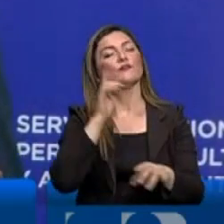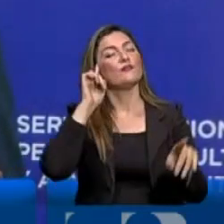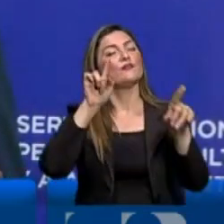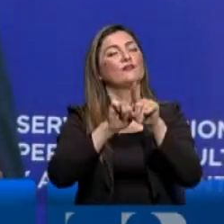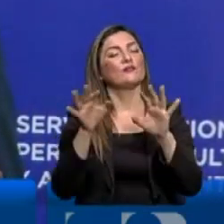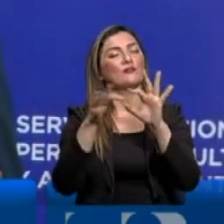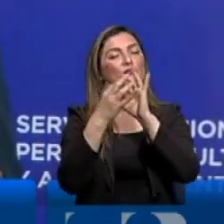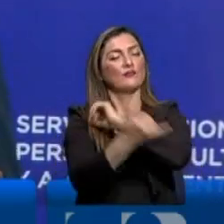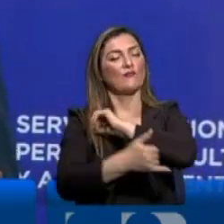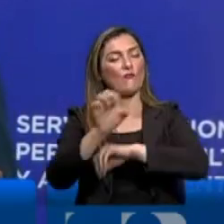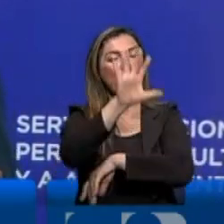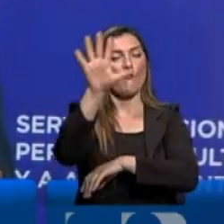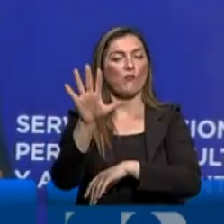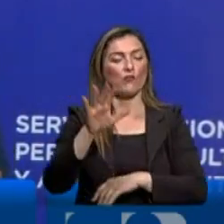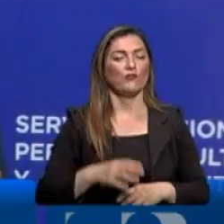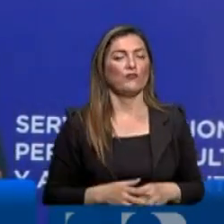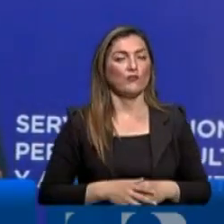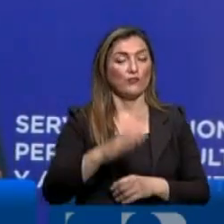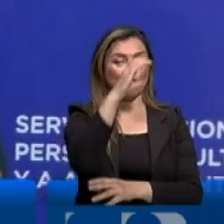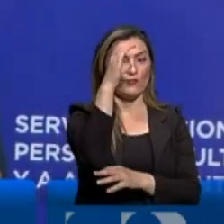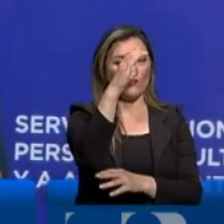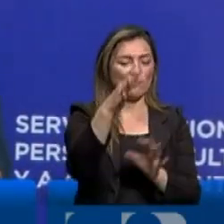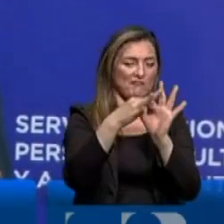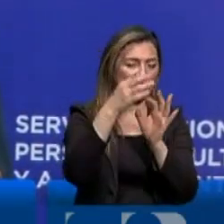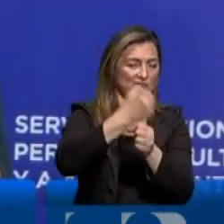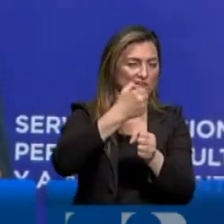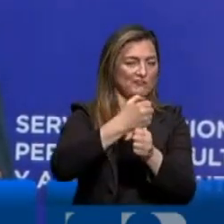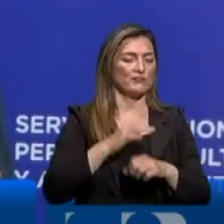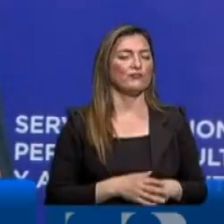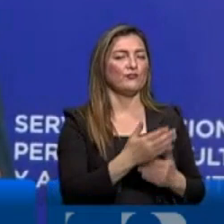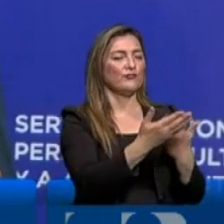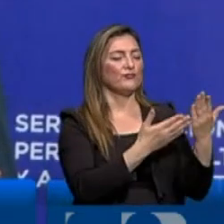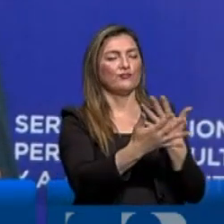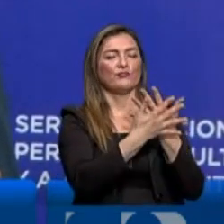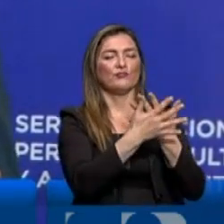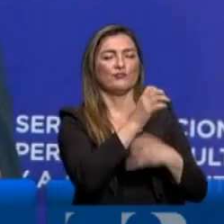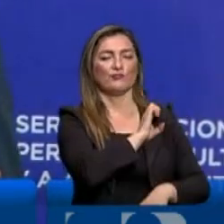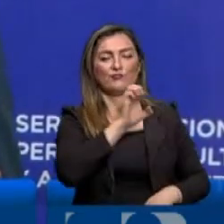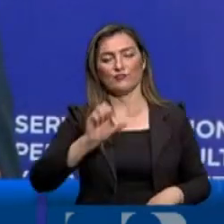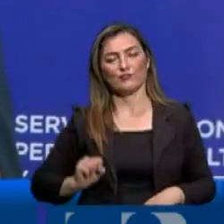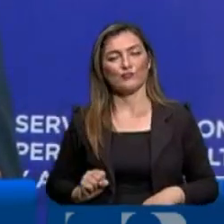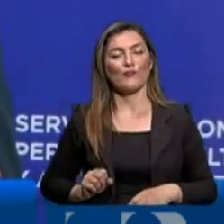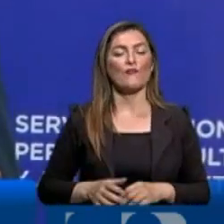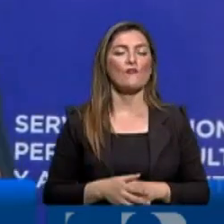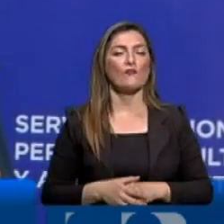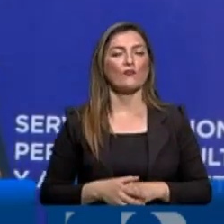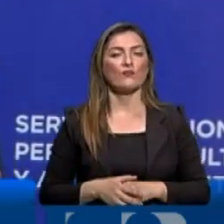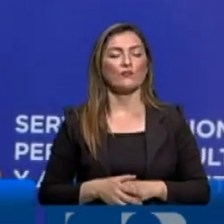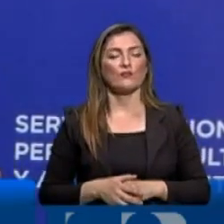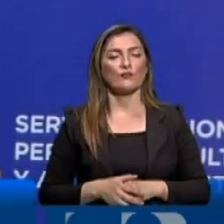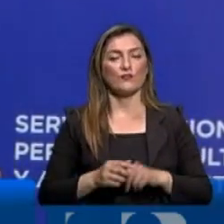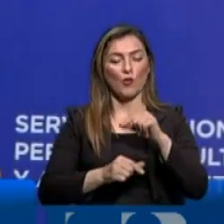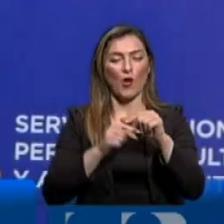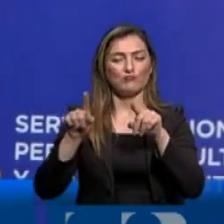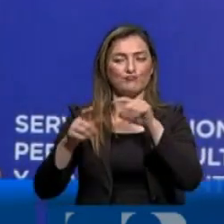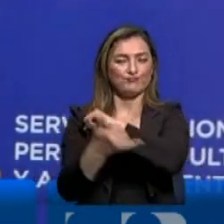Europea, también con el INPEC de Colombia y también con el Servicio Penitenciario de El Salvador. Obviamente se irán sumando